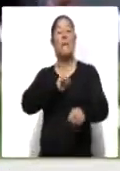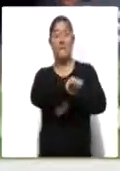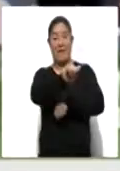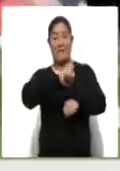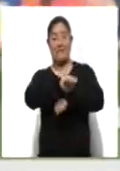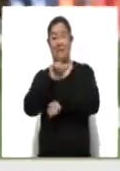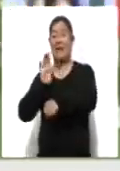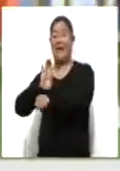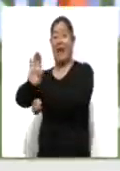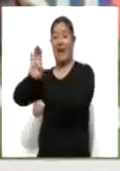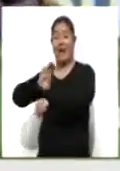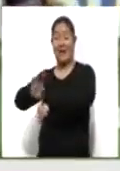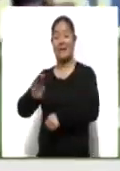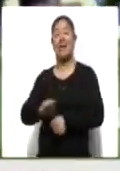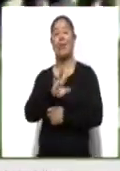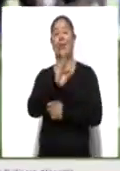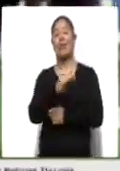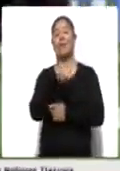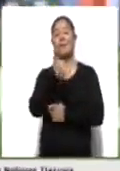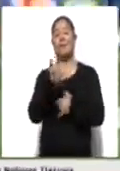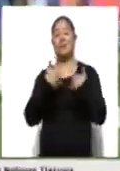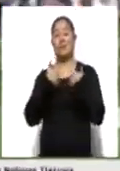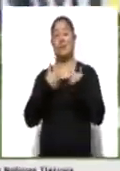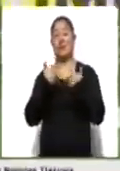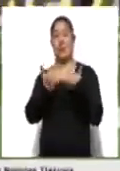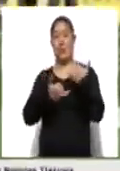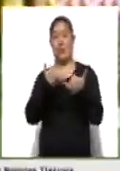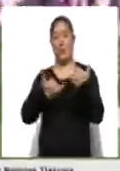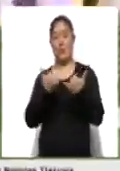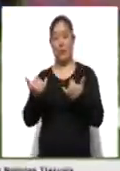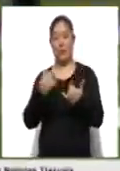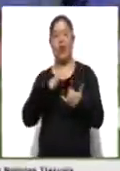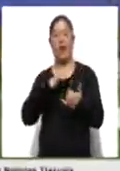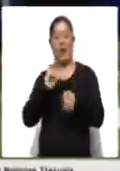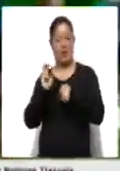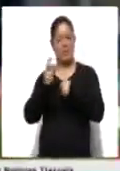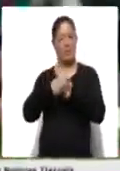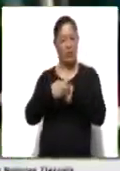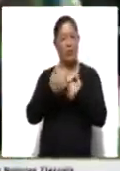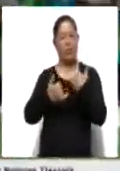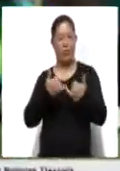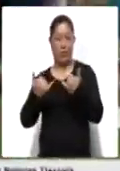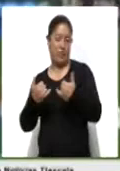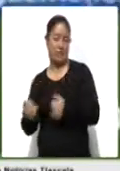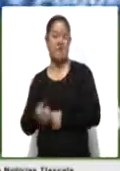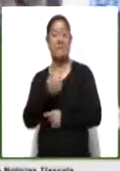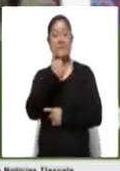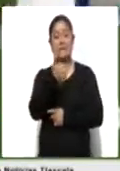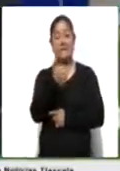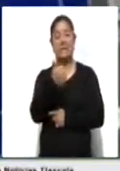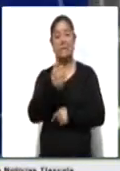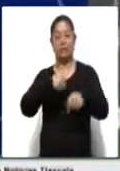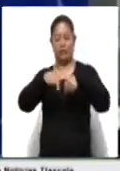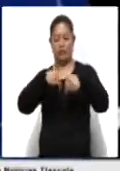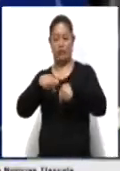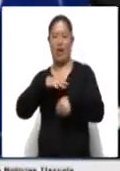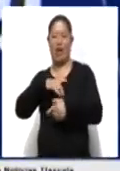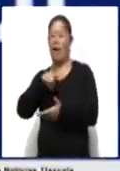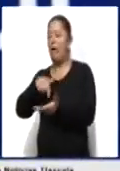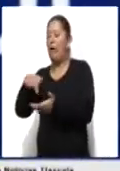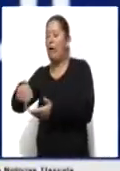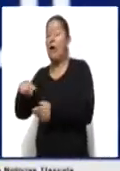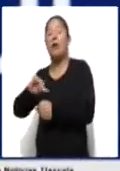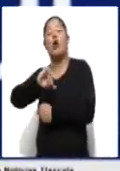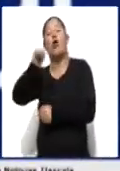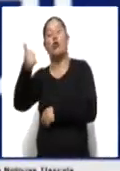a la cancha 46 jugadores que practican en el fútbol europeo y tan solo 6 futbolistas que juegan en las ligas locales.